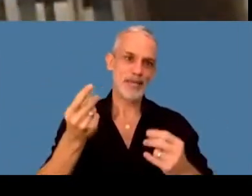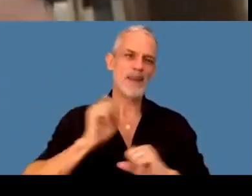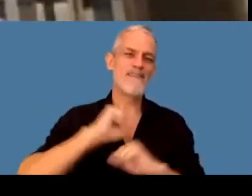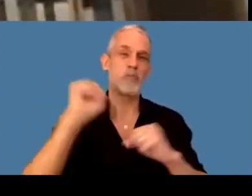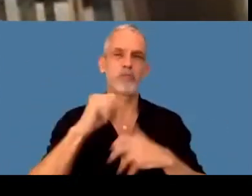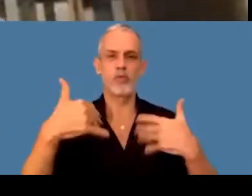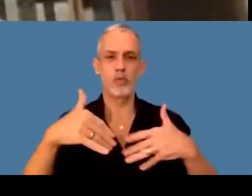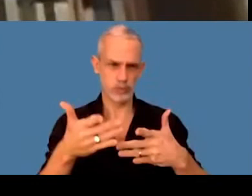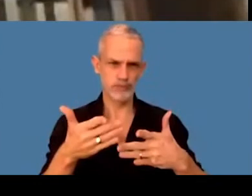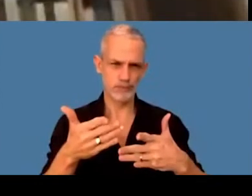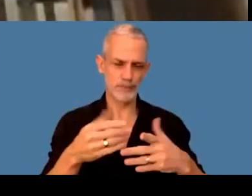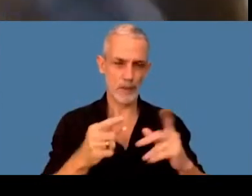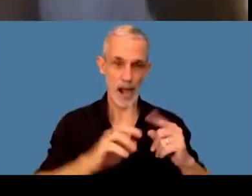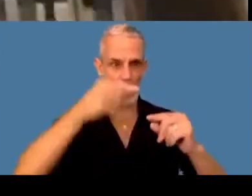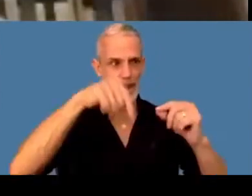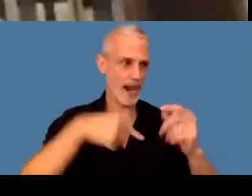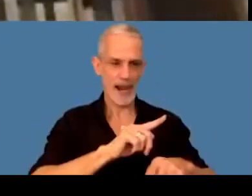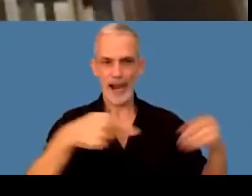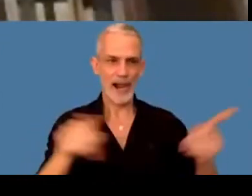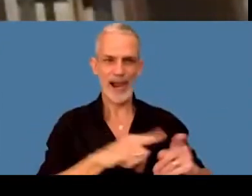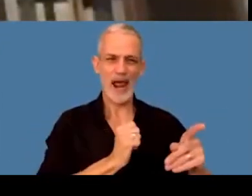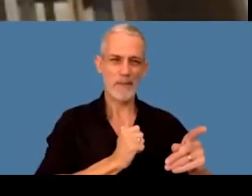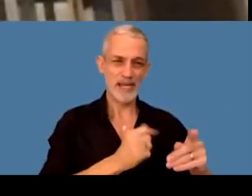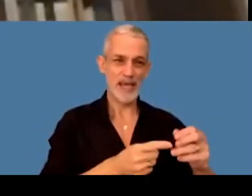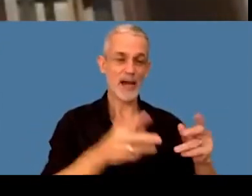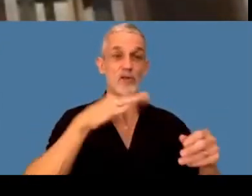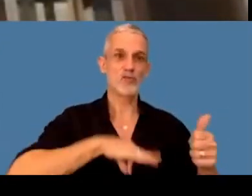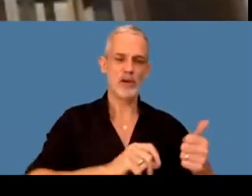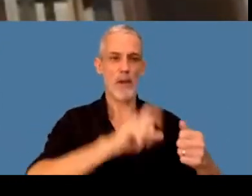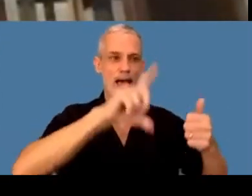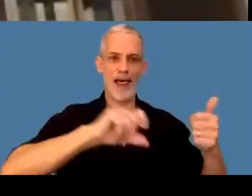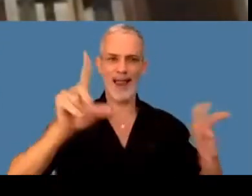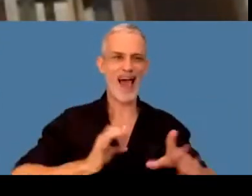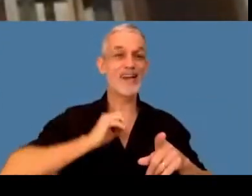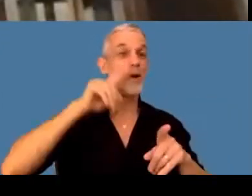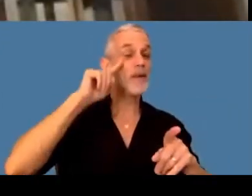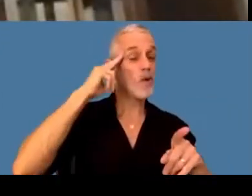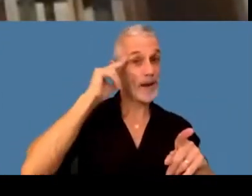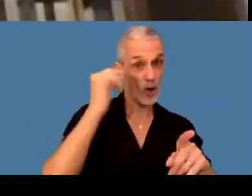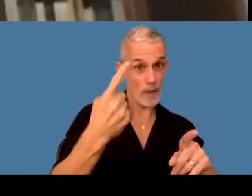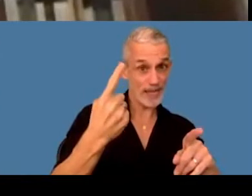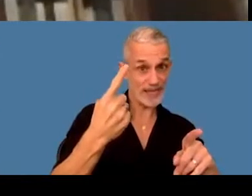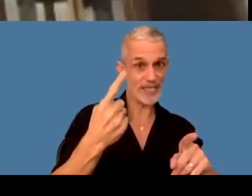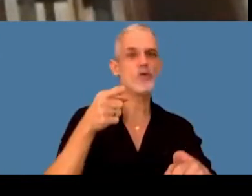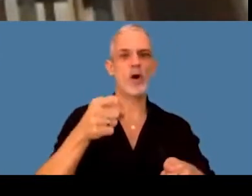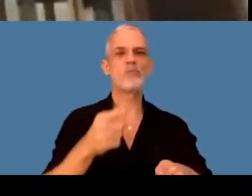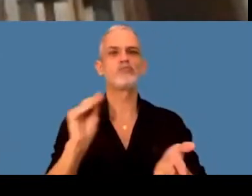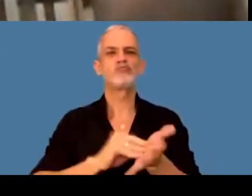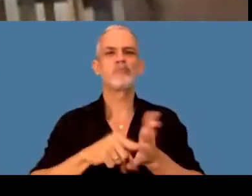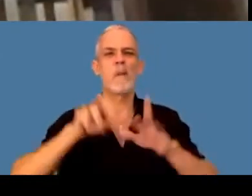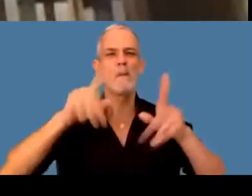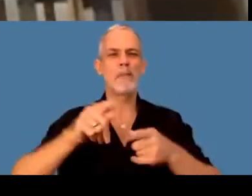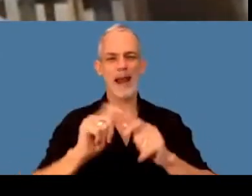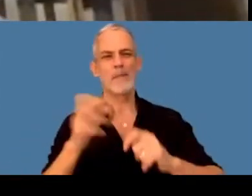Todas esas idas y vueltas que llevan a que, bueno, en el año 91 se implemente el plan de